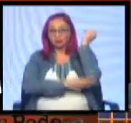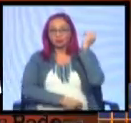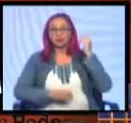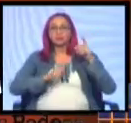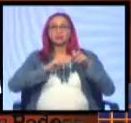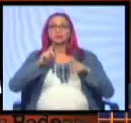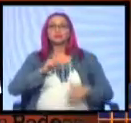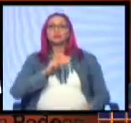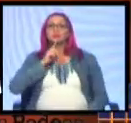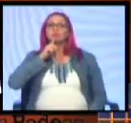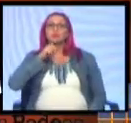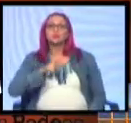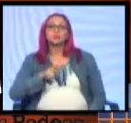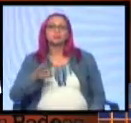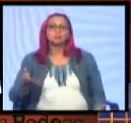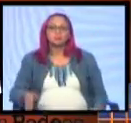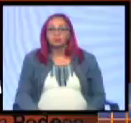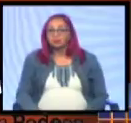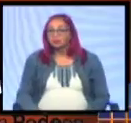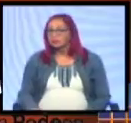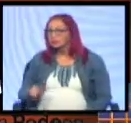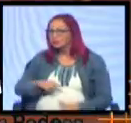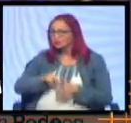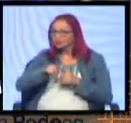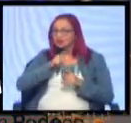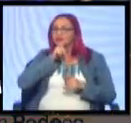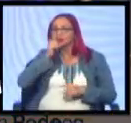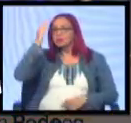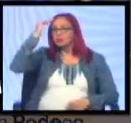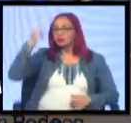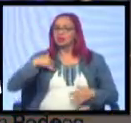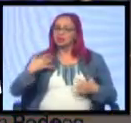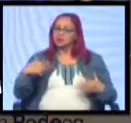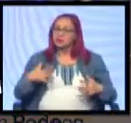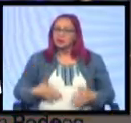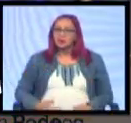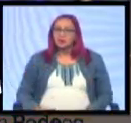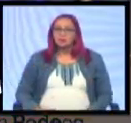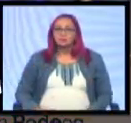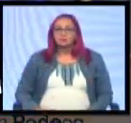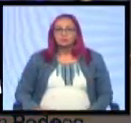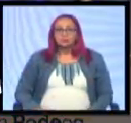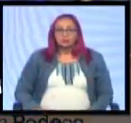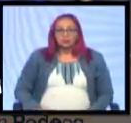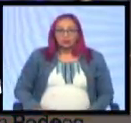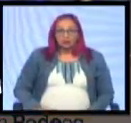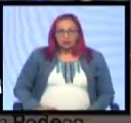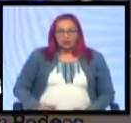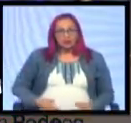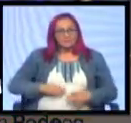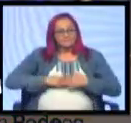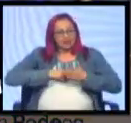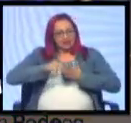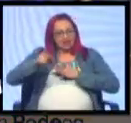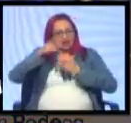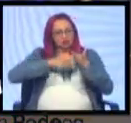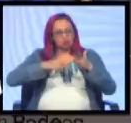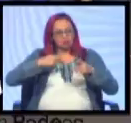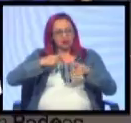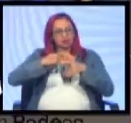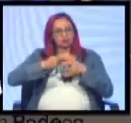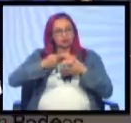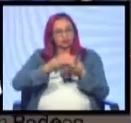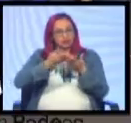Entonces, realmente... Esa es la razón por la cual se dan el lujo de pagar lo que pagan por algunos de los premios que